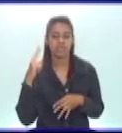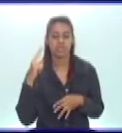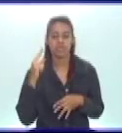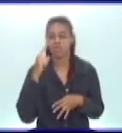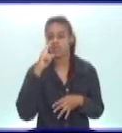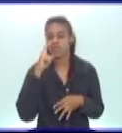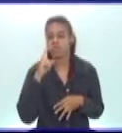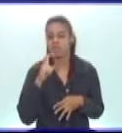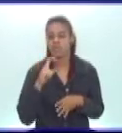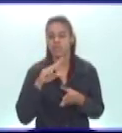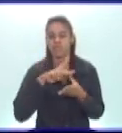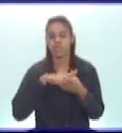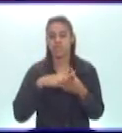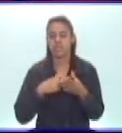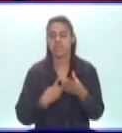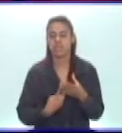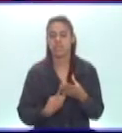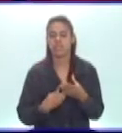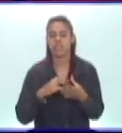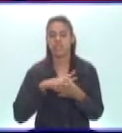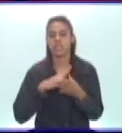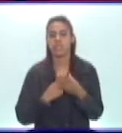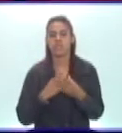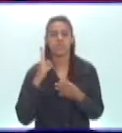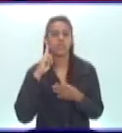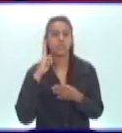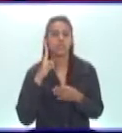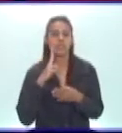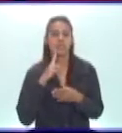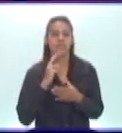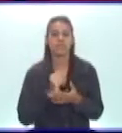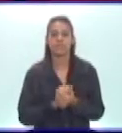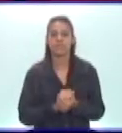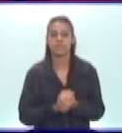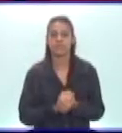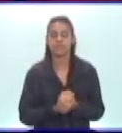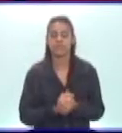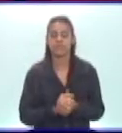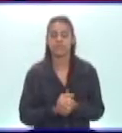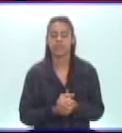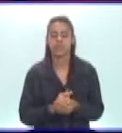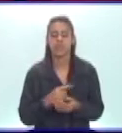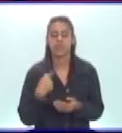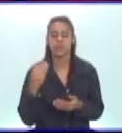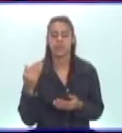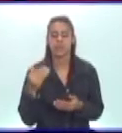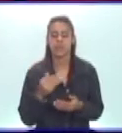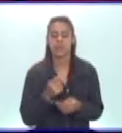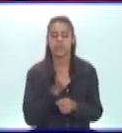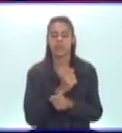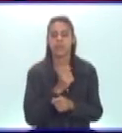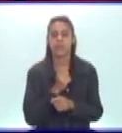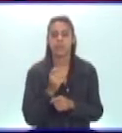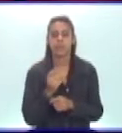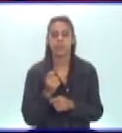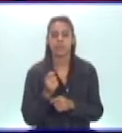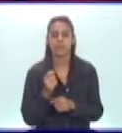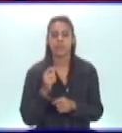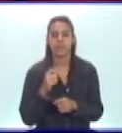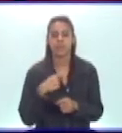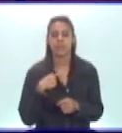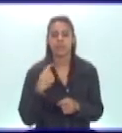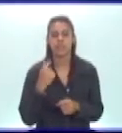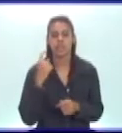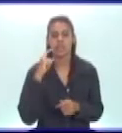discapacidad auditiva desde el entorno familiar. Para esta actividad contamos con la presencia de la máster Leonor Martínez Cuadrado.